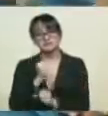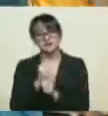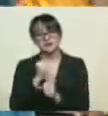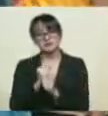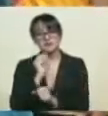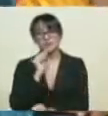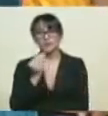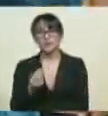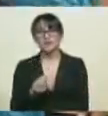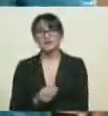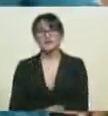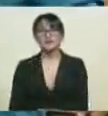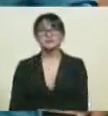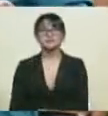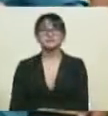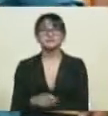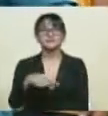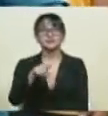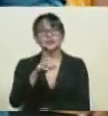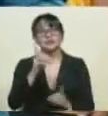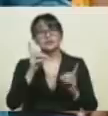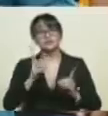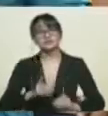Así que ya queda de ustedes.